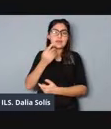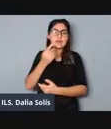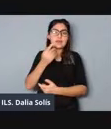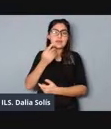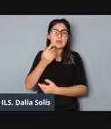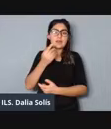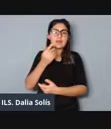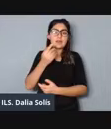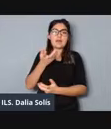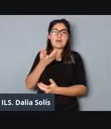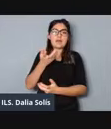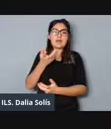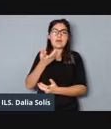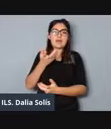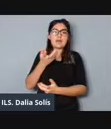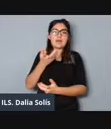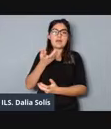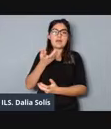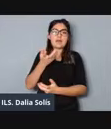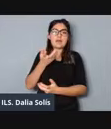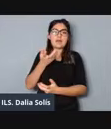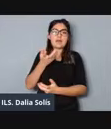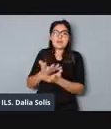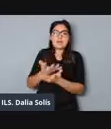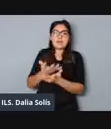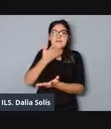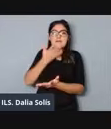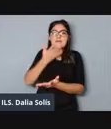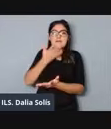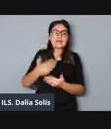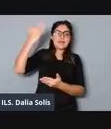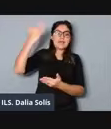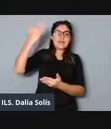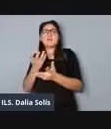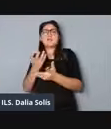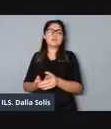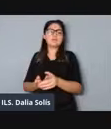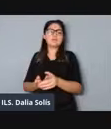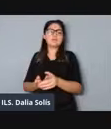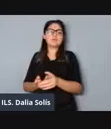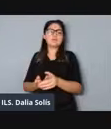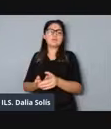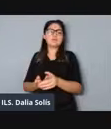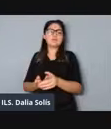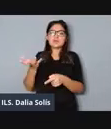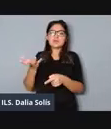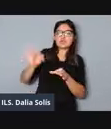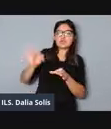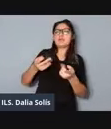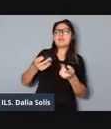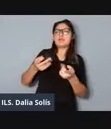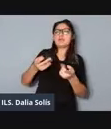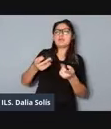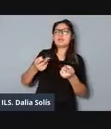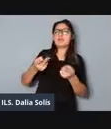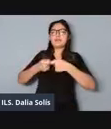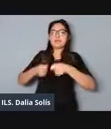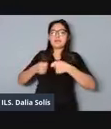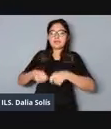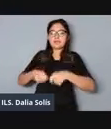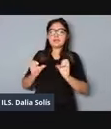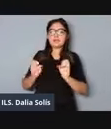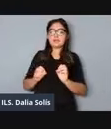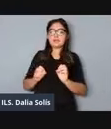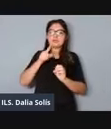a bordar, a coser, a tejer, que hoy ibas a comerte ese pay delicioso que tiene una semana en el refrigerador, etcétera.